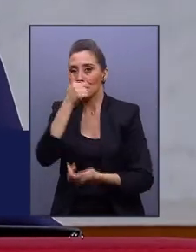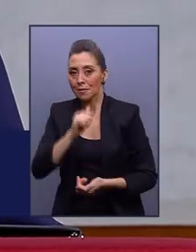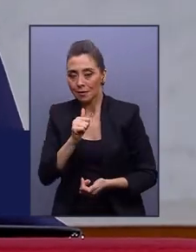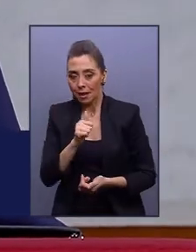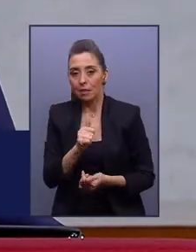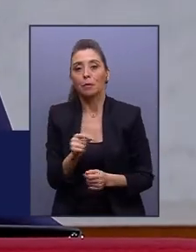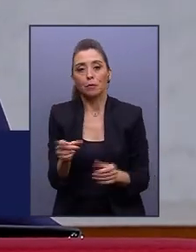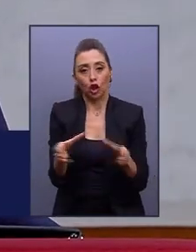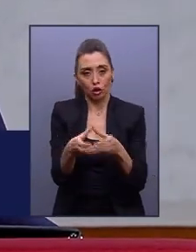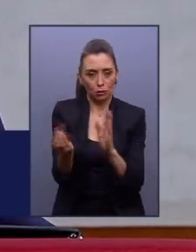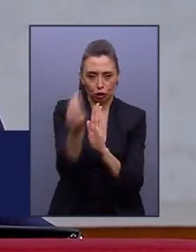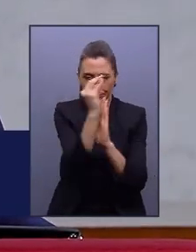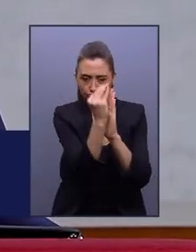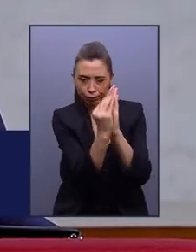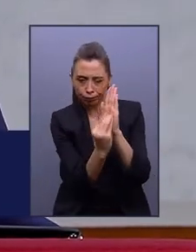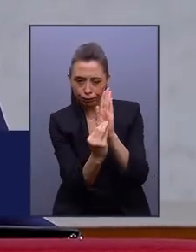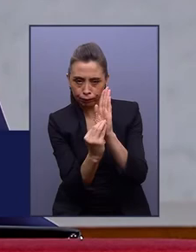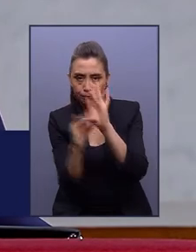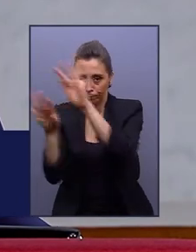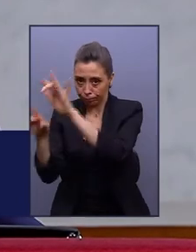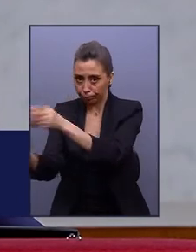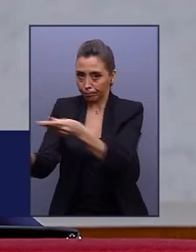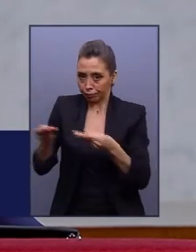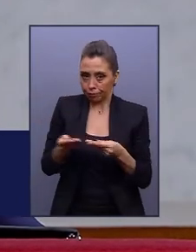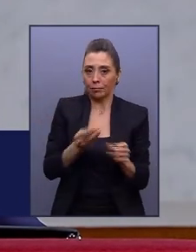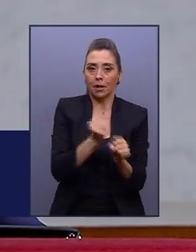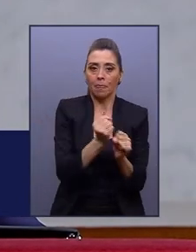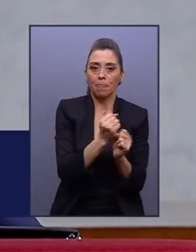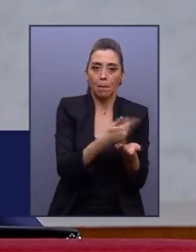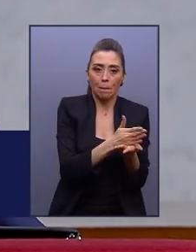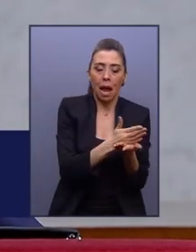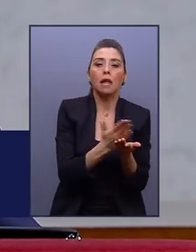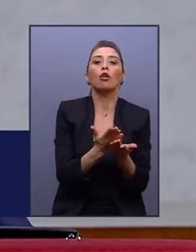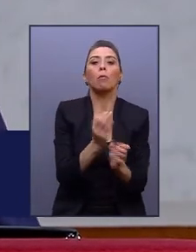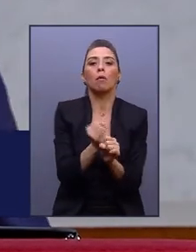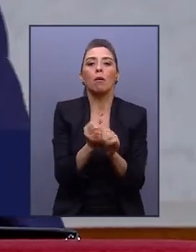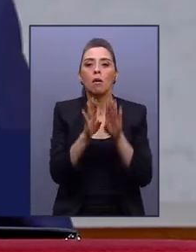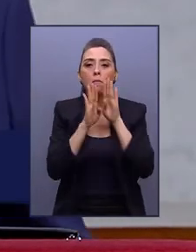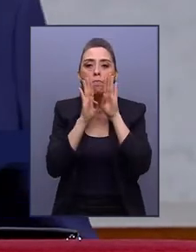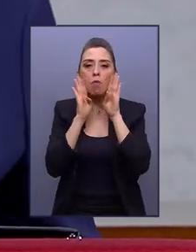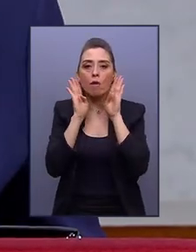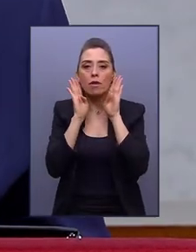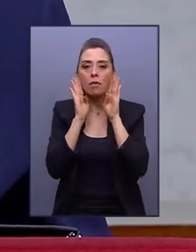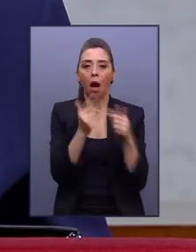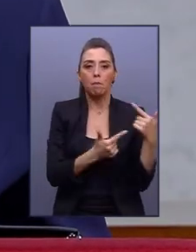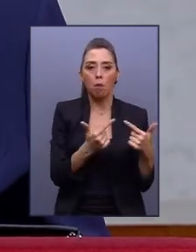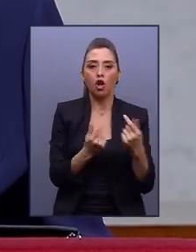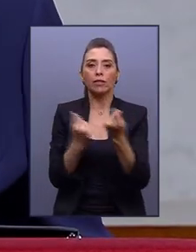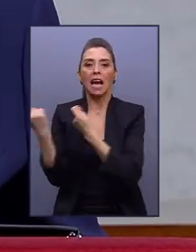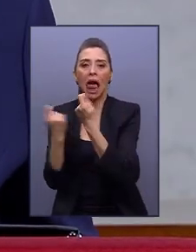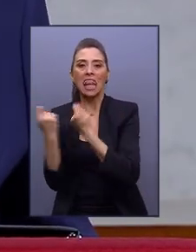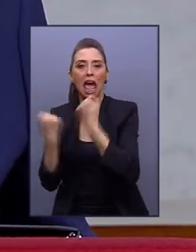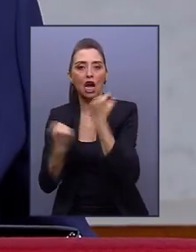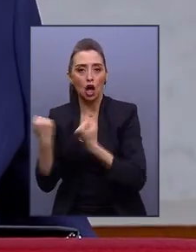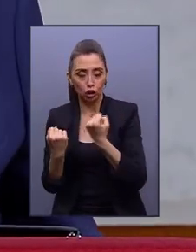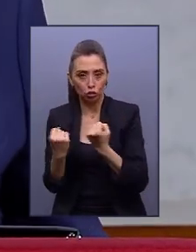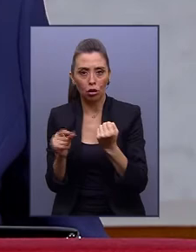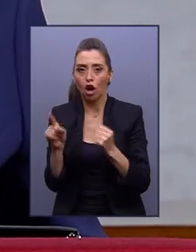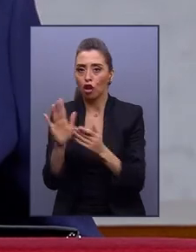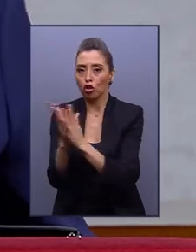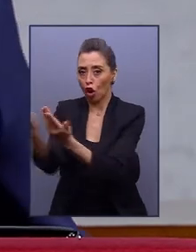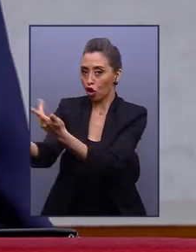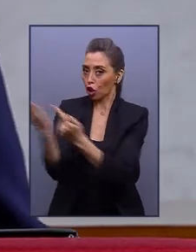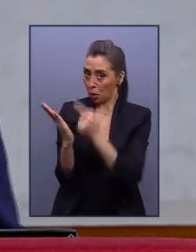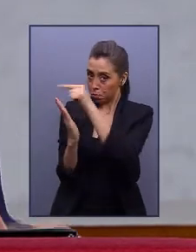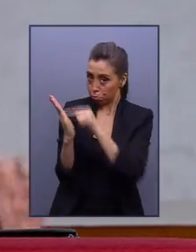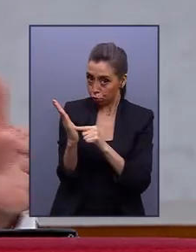trabajo de la comisión, elaboramos una agenda de probidad y transparencia en la política y en los negocios. Hemos implementado casi todas sus medidas y